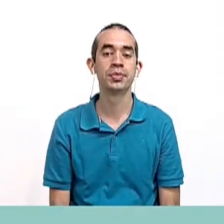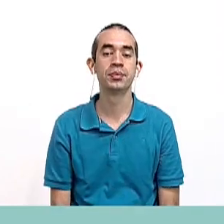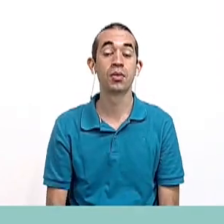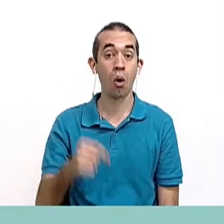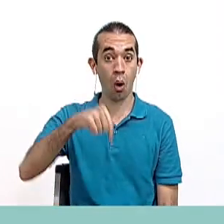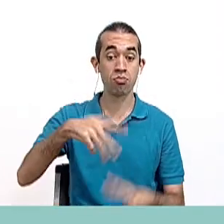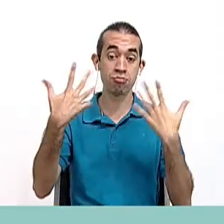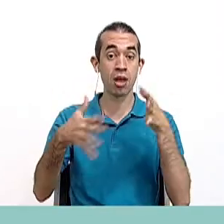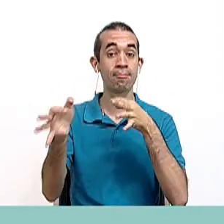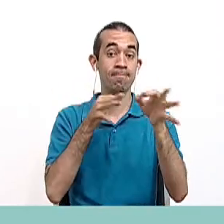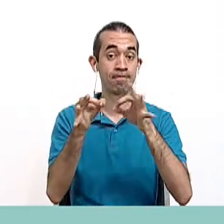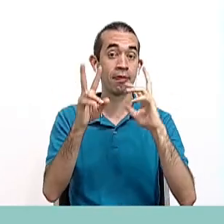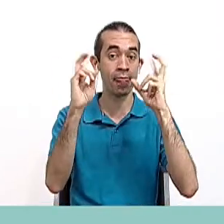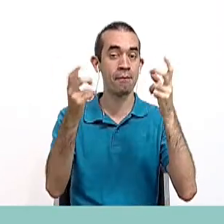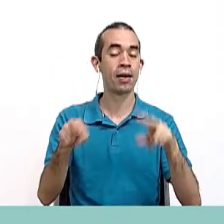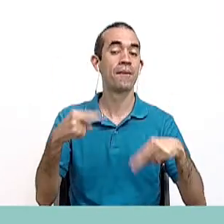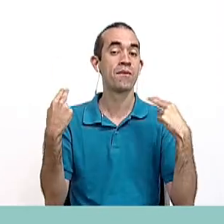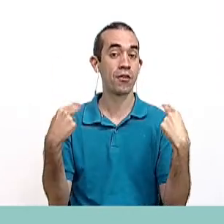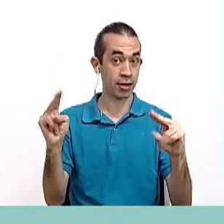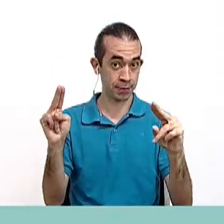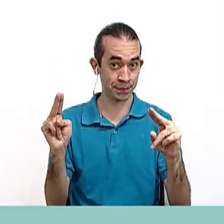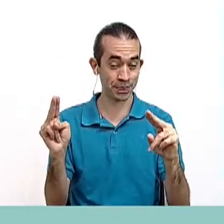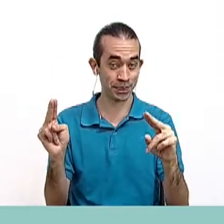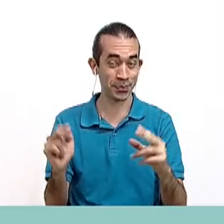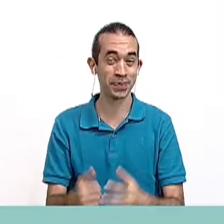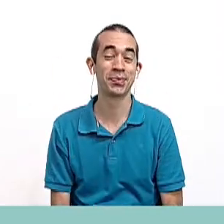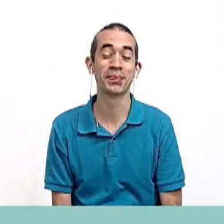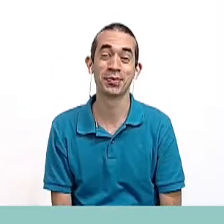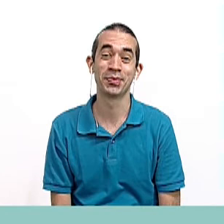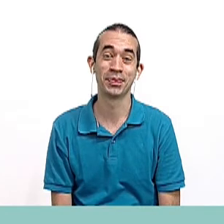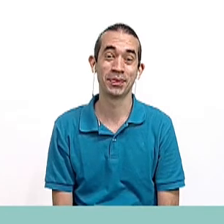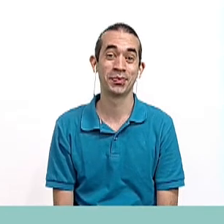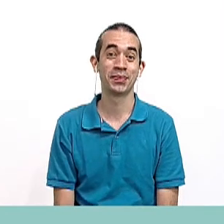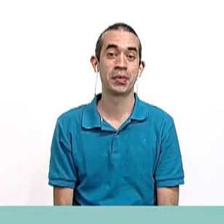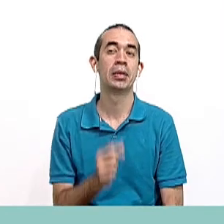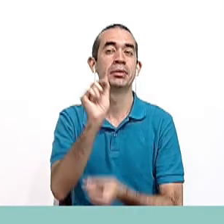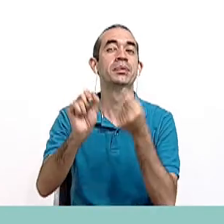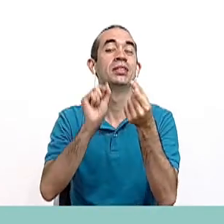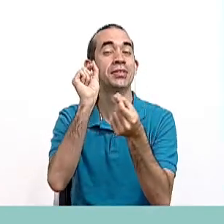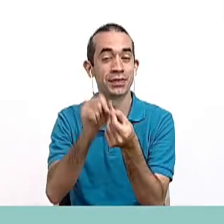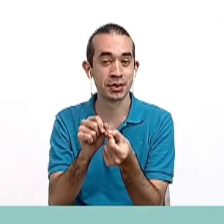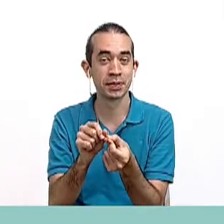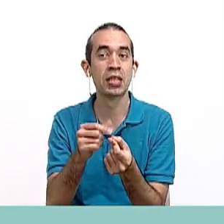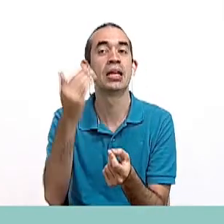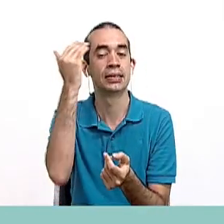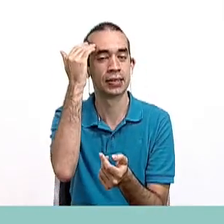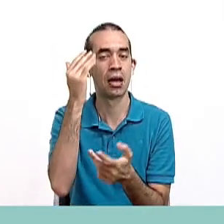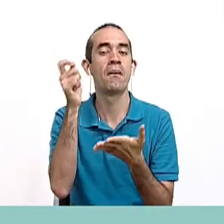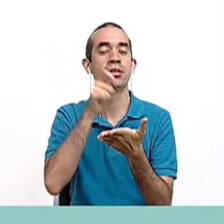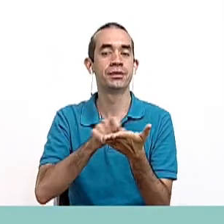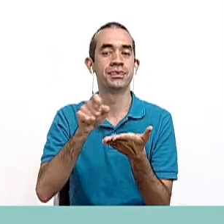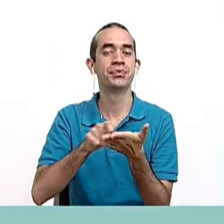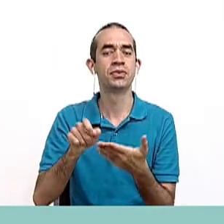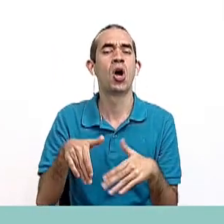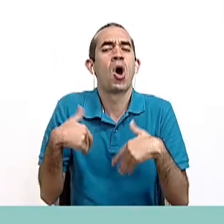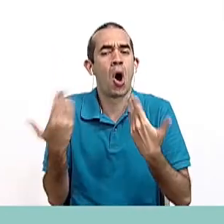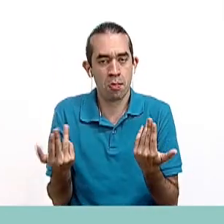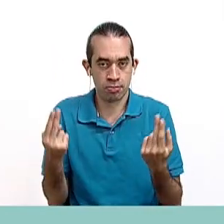Hoy hablamos sobre la noticia y específicamente cómo redactar una noticia.